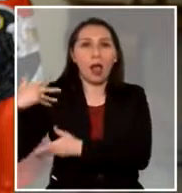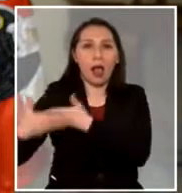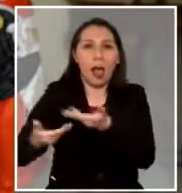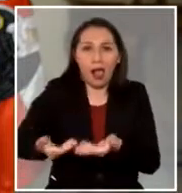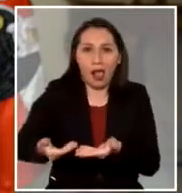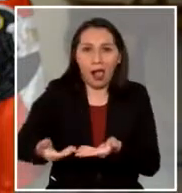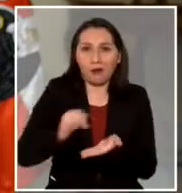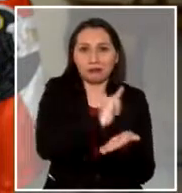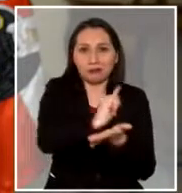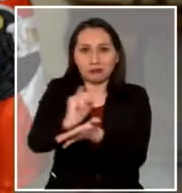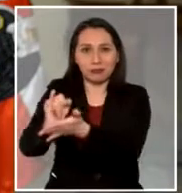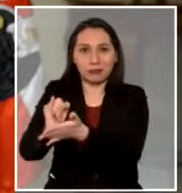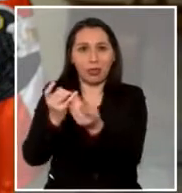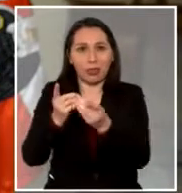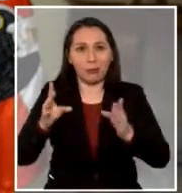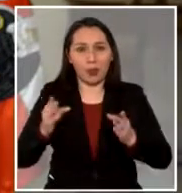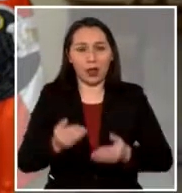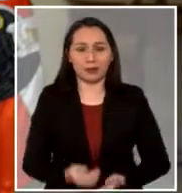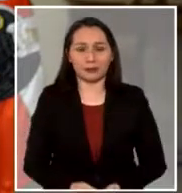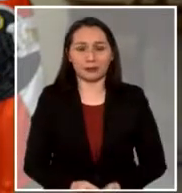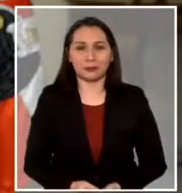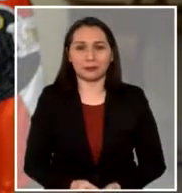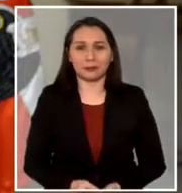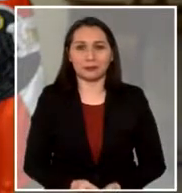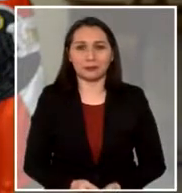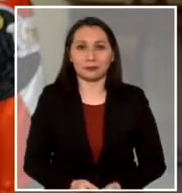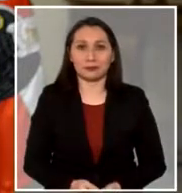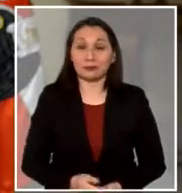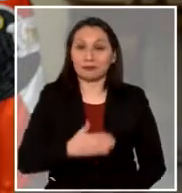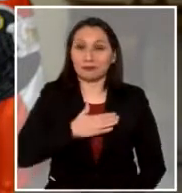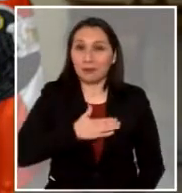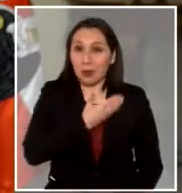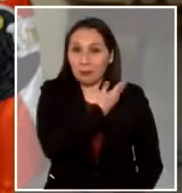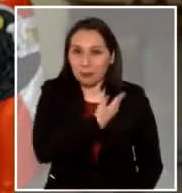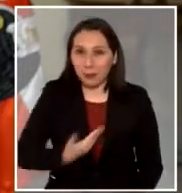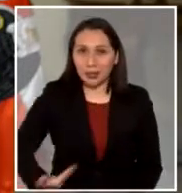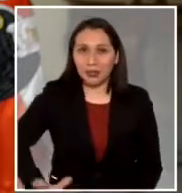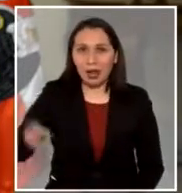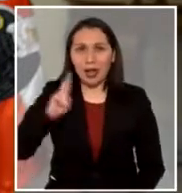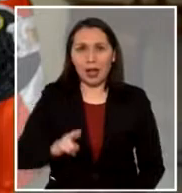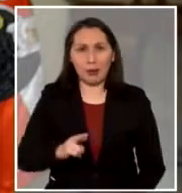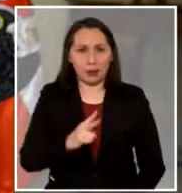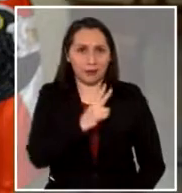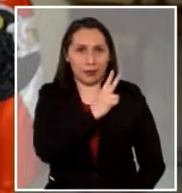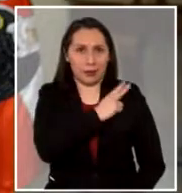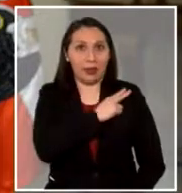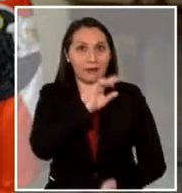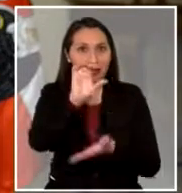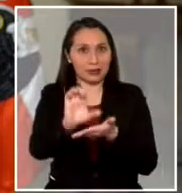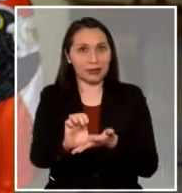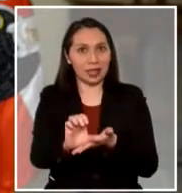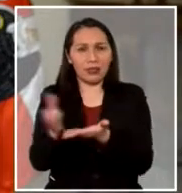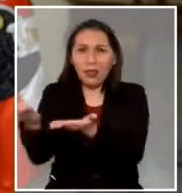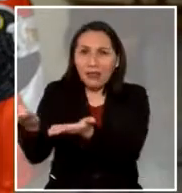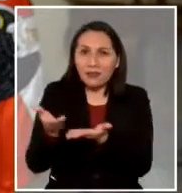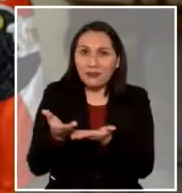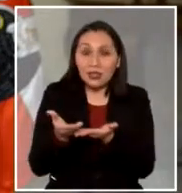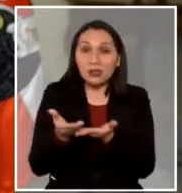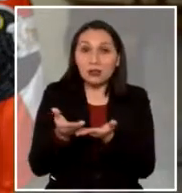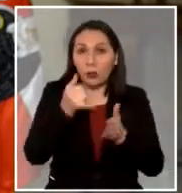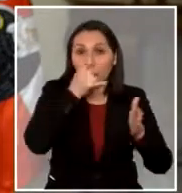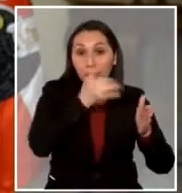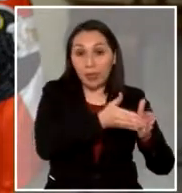de nuestras instituciones democráticas como presidente de la república y jefe de estado los invito a que